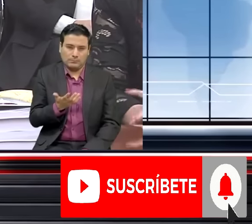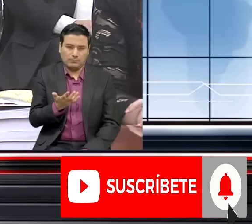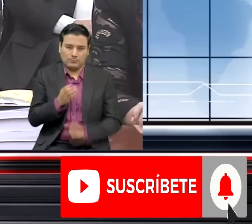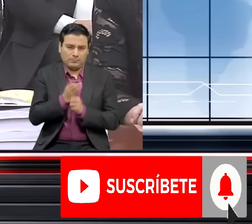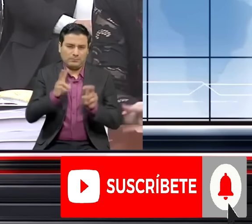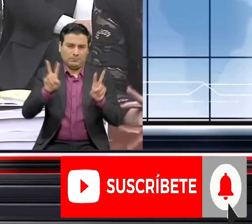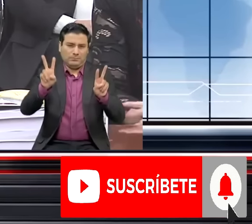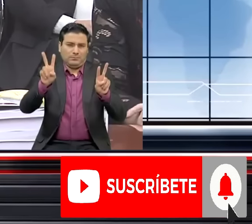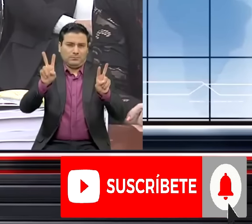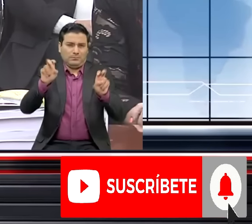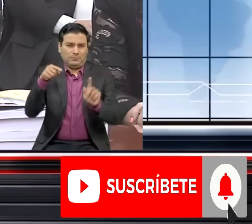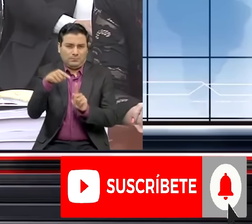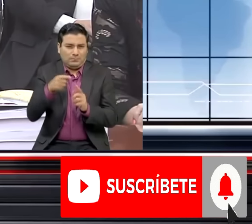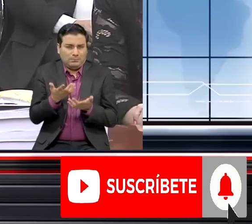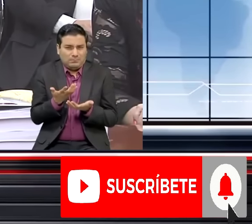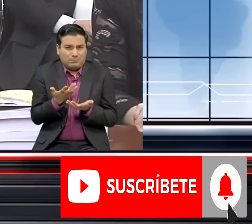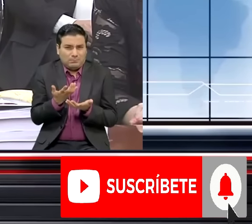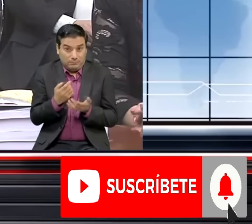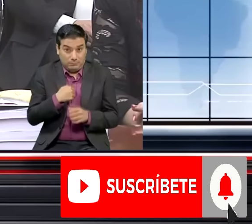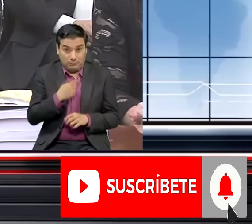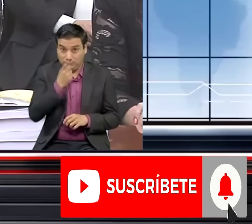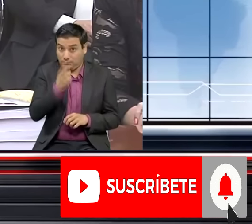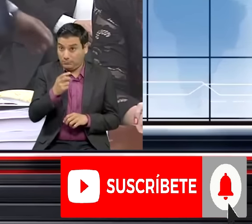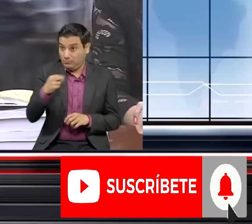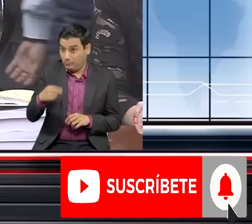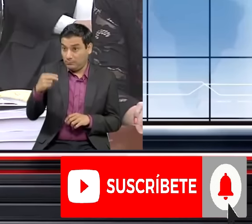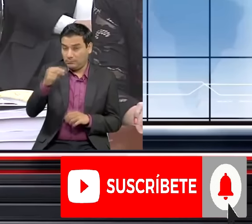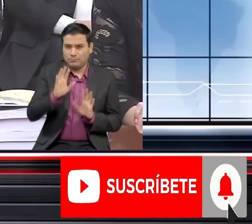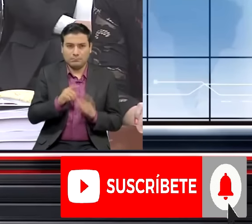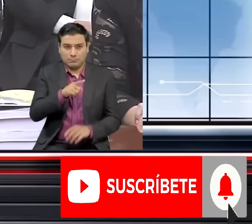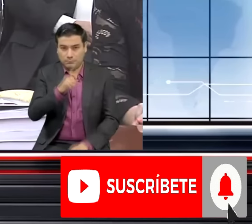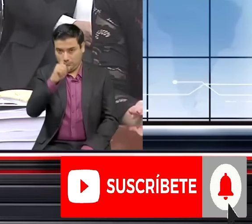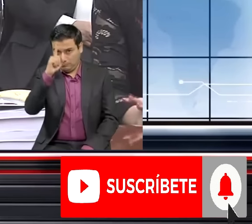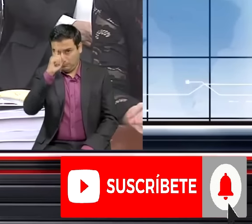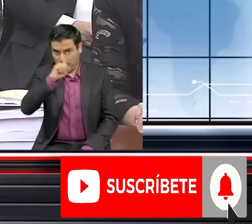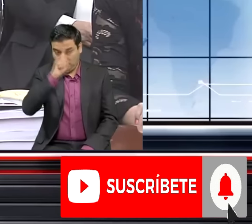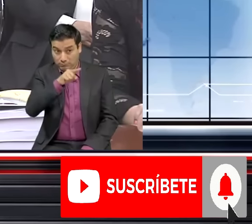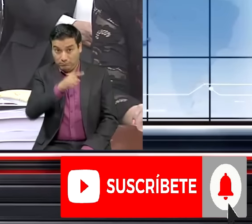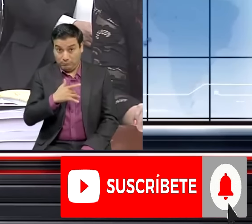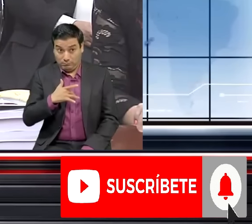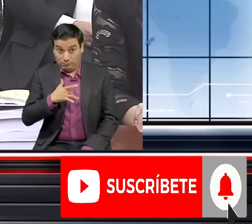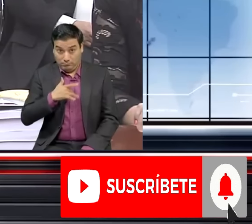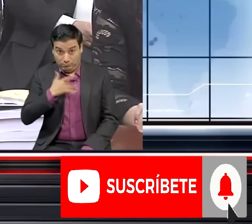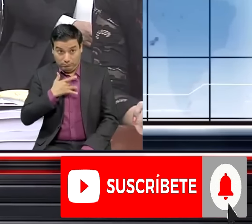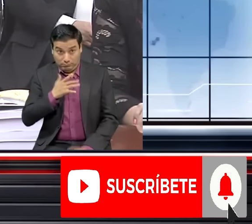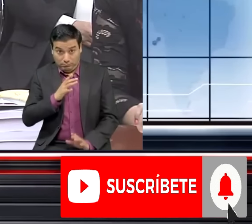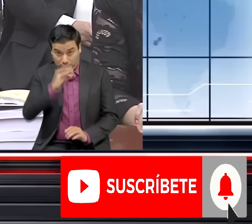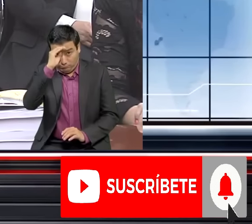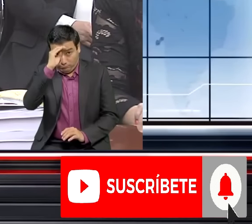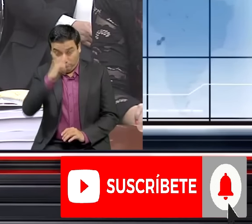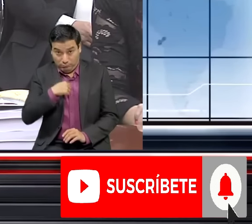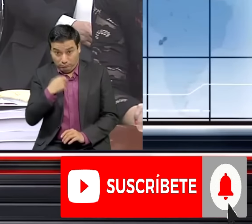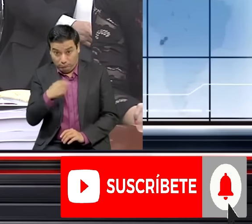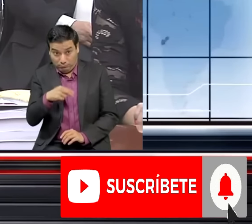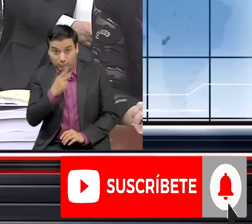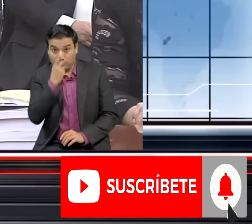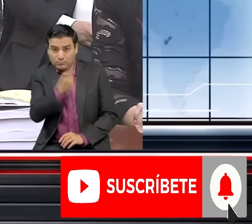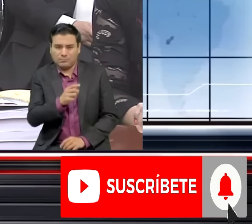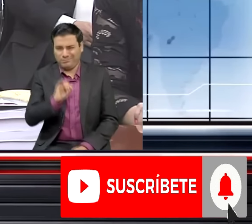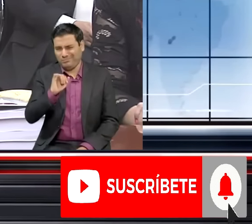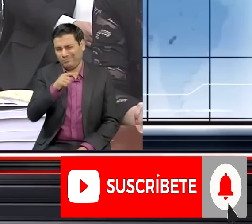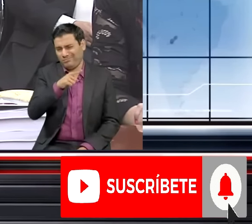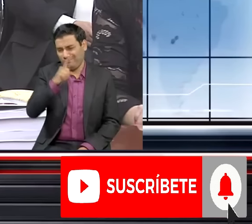discutiendo temas. Yo no personalizo, el consejero se puso el saco, pero efectivamente hay una acción facciosa de